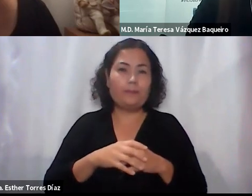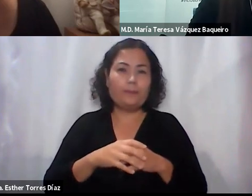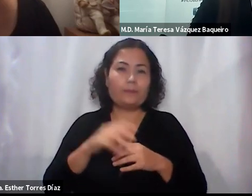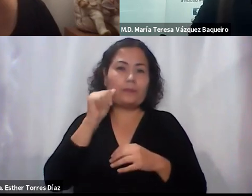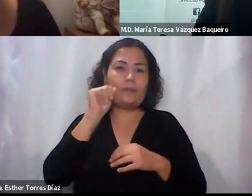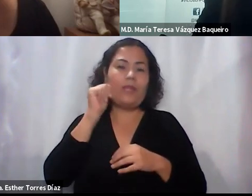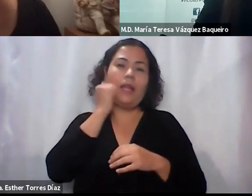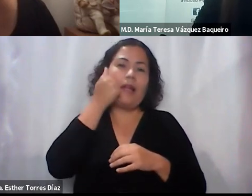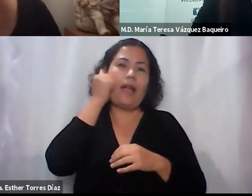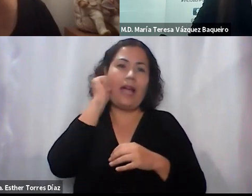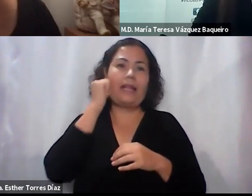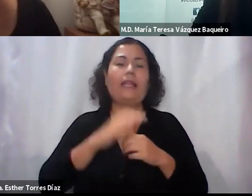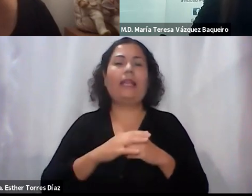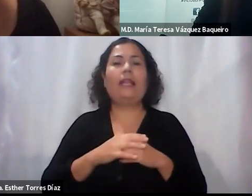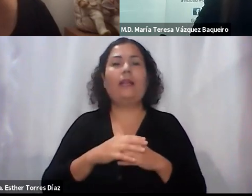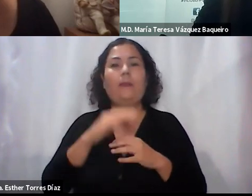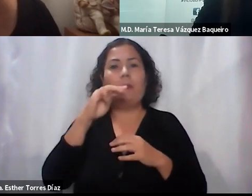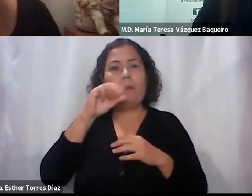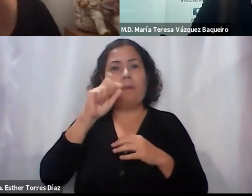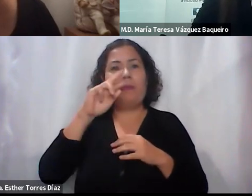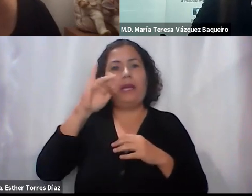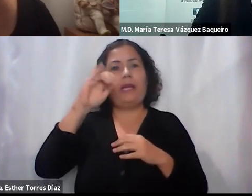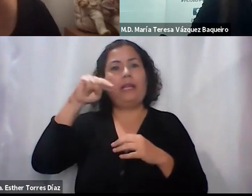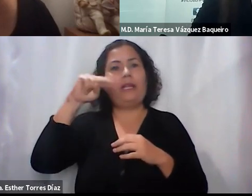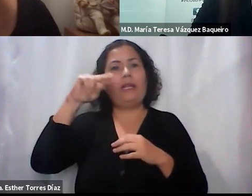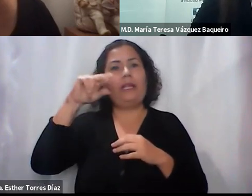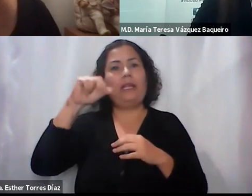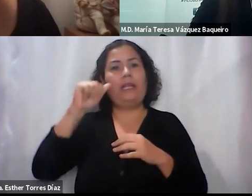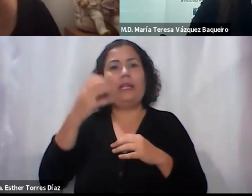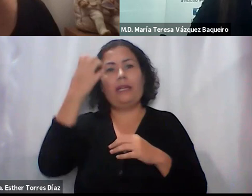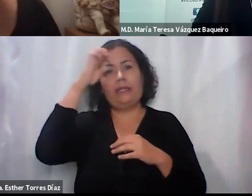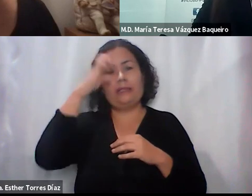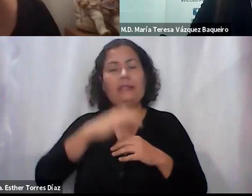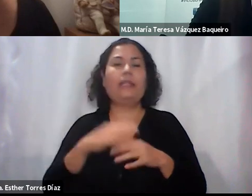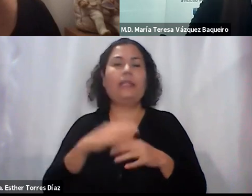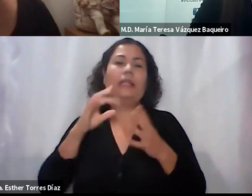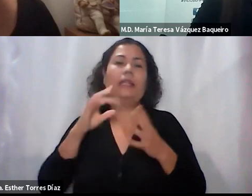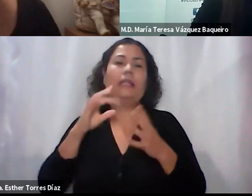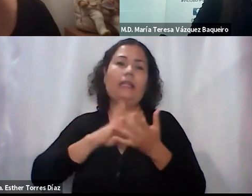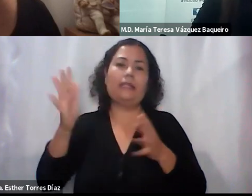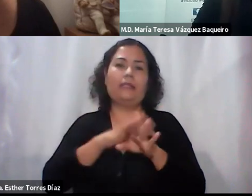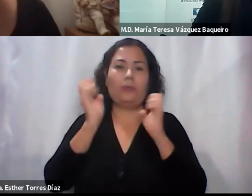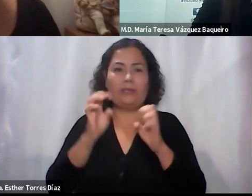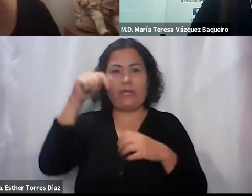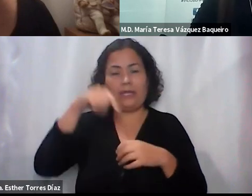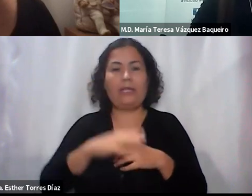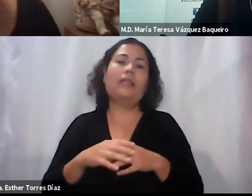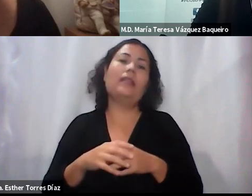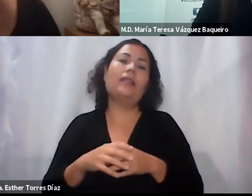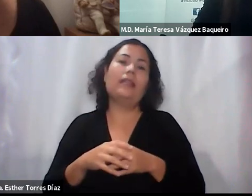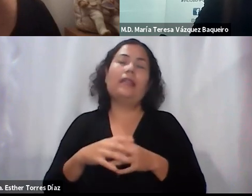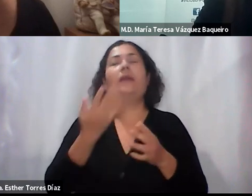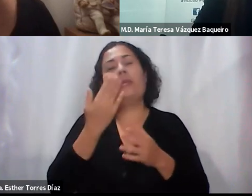a Esther, por acompañarnos y hacer accesible este conversatorio. Así que les encargamos a todos nuestra encuesta al final de